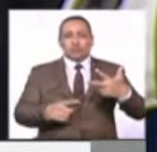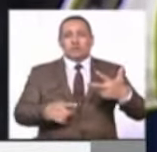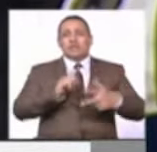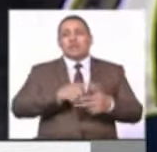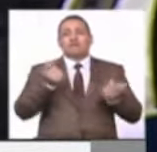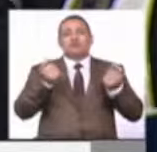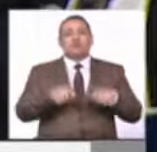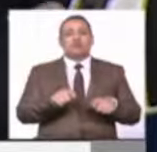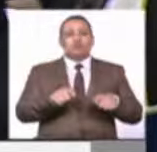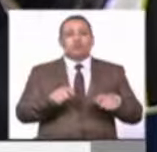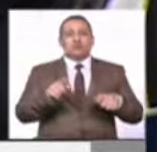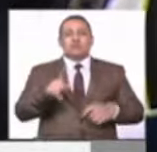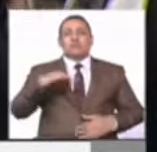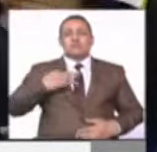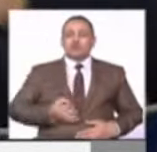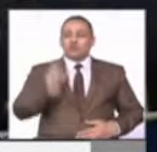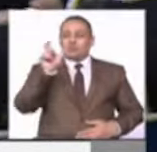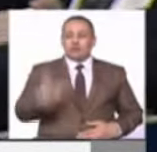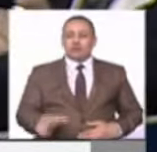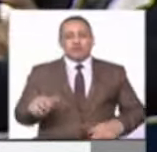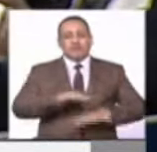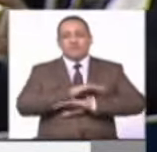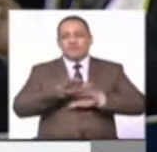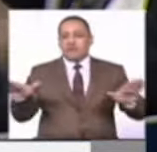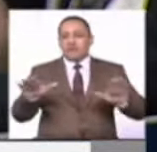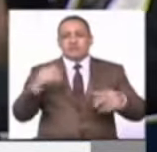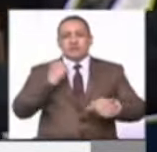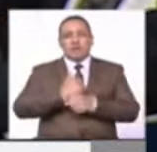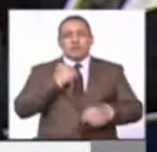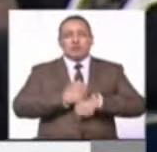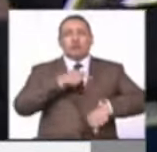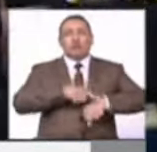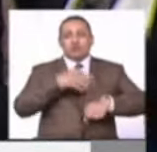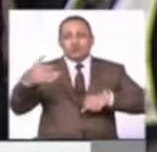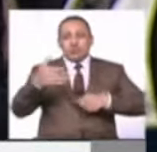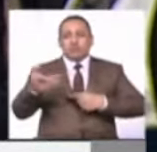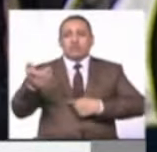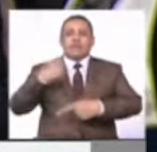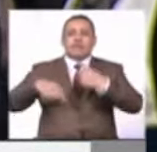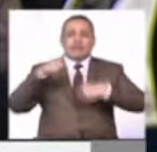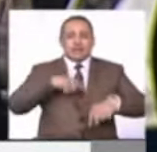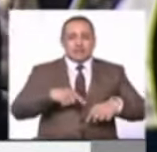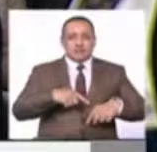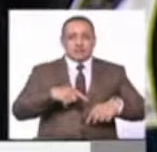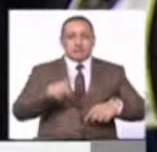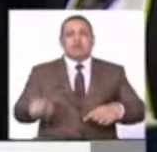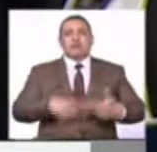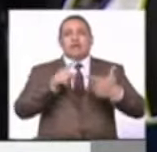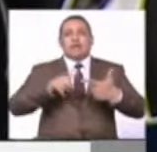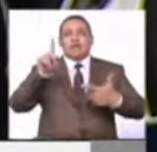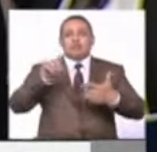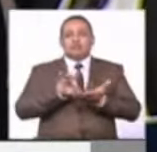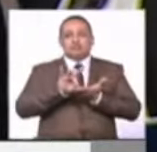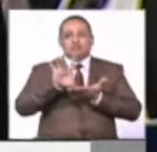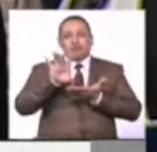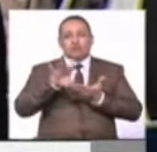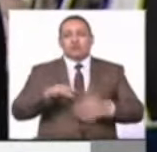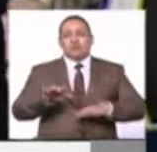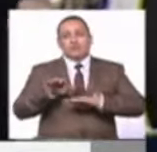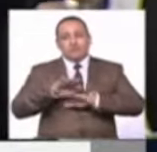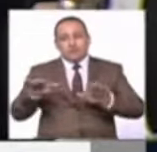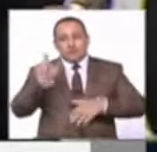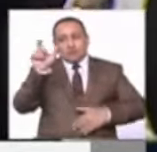suspensión Señor funcionario usted deja de serlo por un tiempo y regresa la destitución Señor